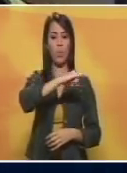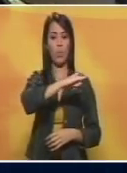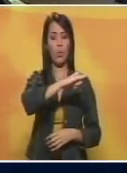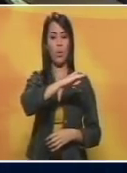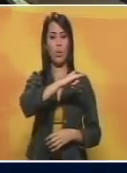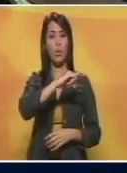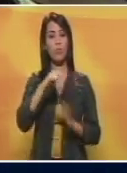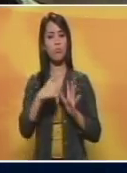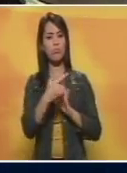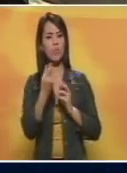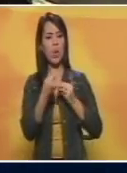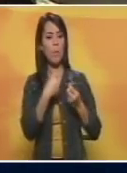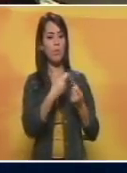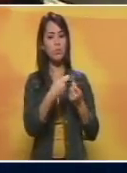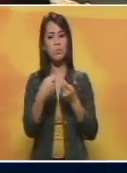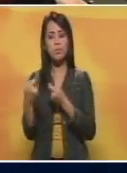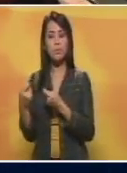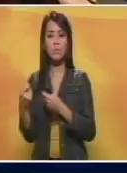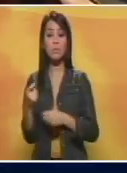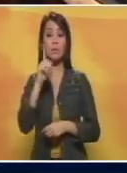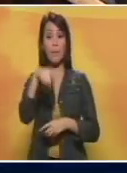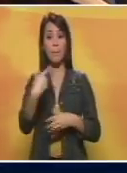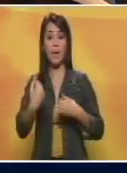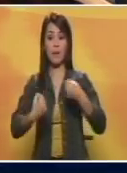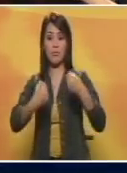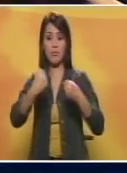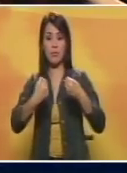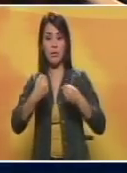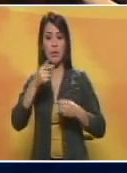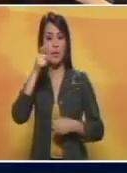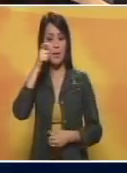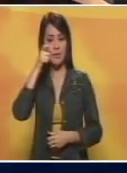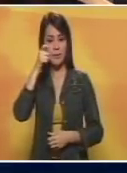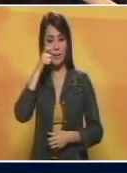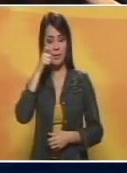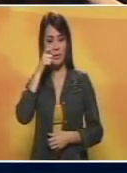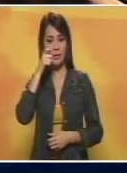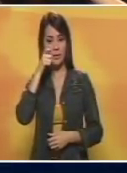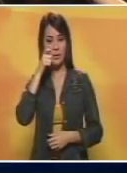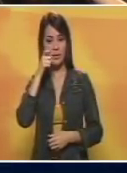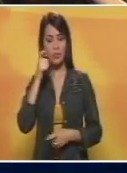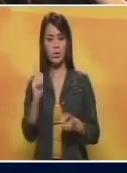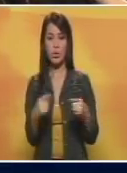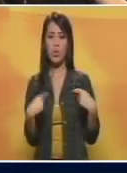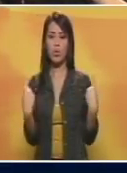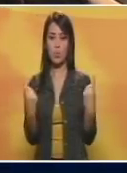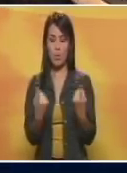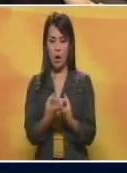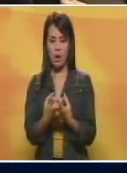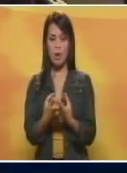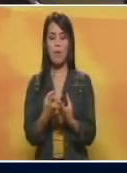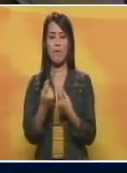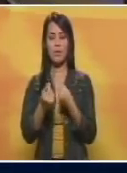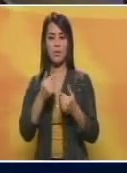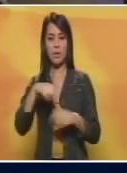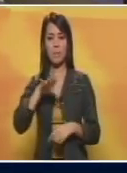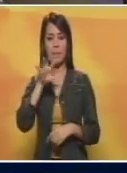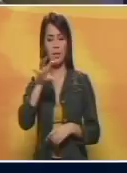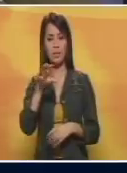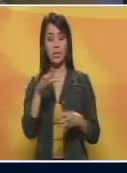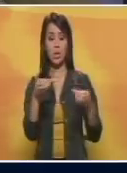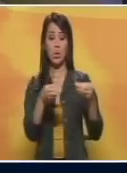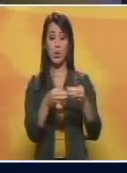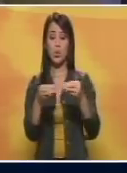esfuerzos para garantizar un sistema de patrullaje y vigilancia en todas las entidades financieras del país a través de los cuadrantes de paz